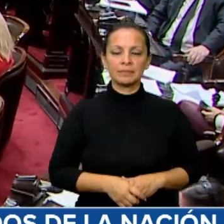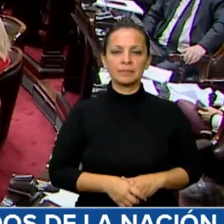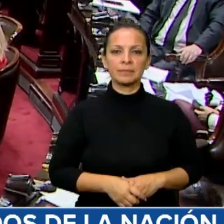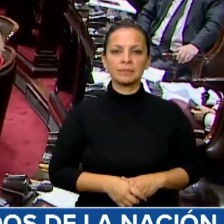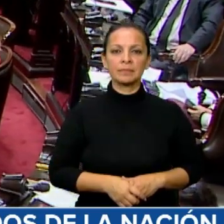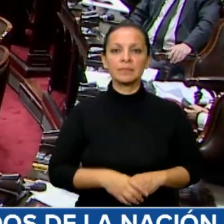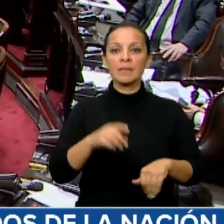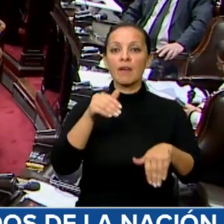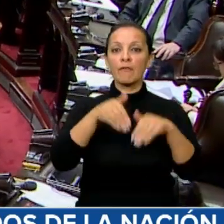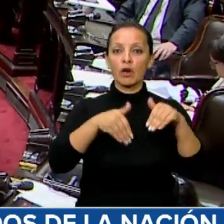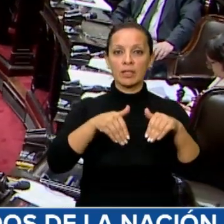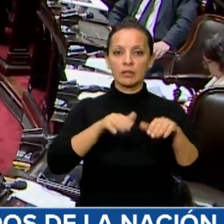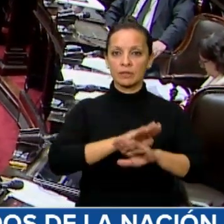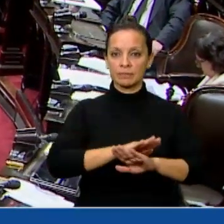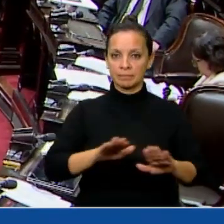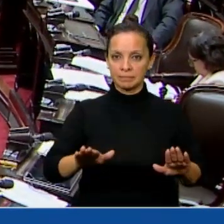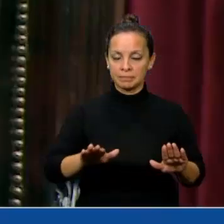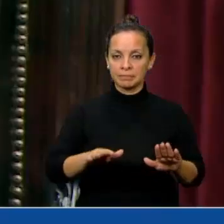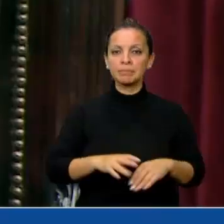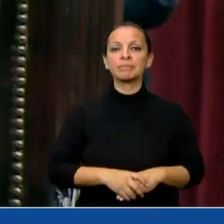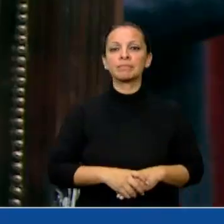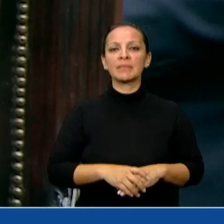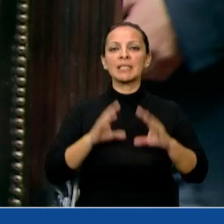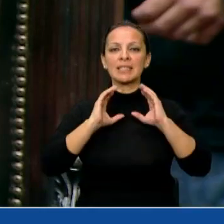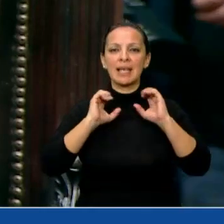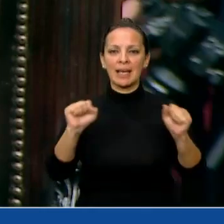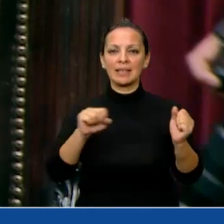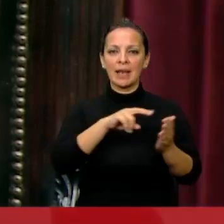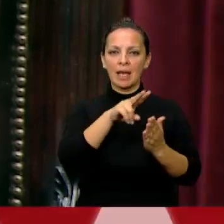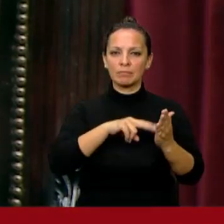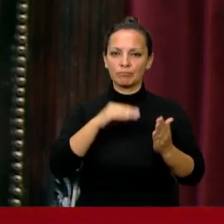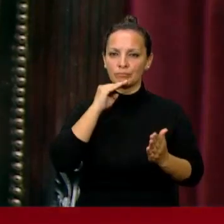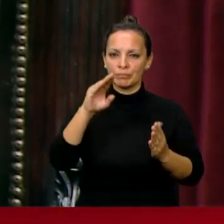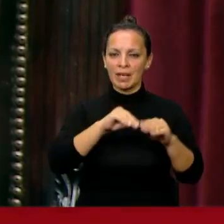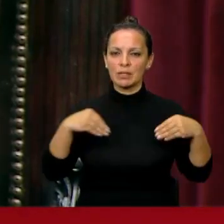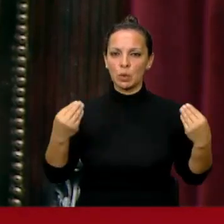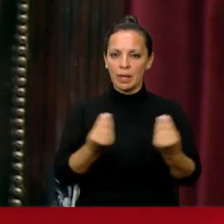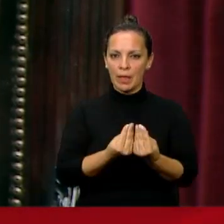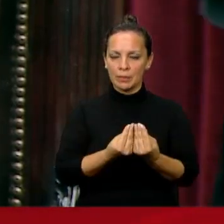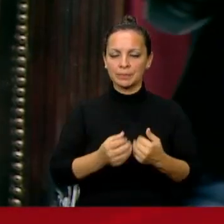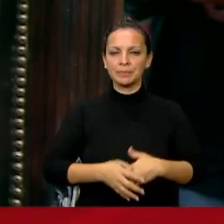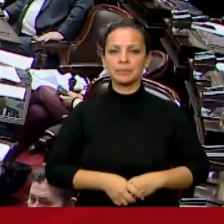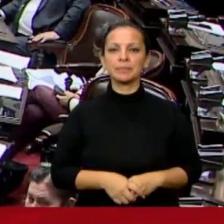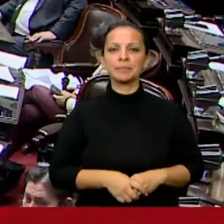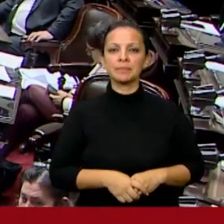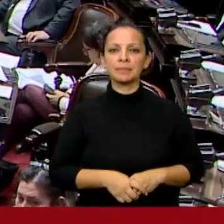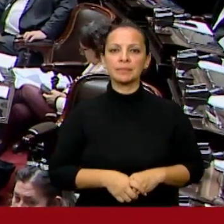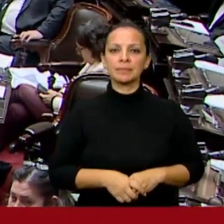Se cierra la votación. Por secretaría se dará lectura del resultado de la votación.